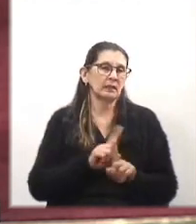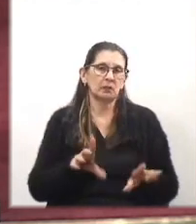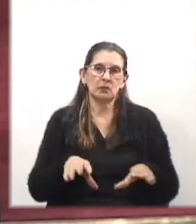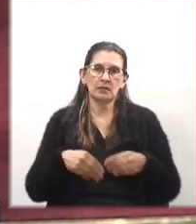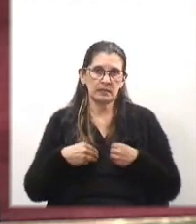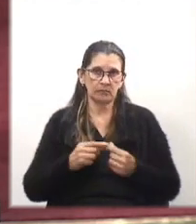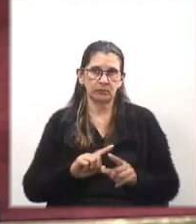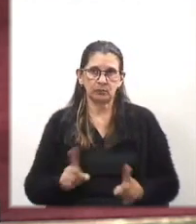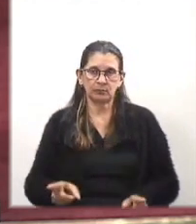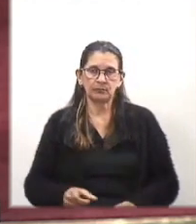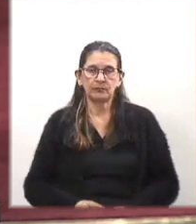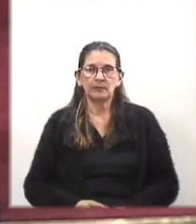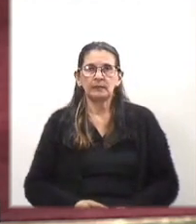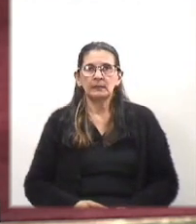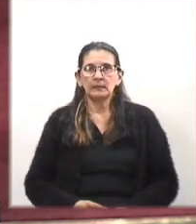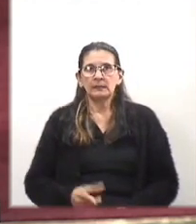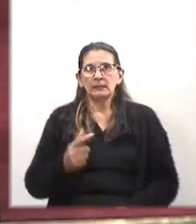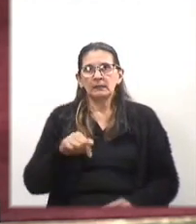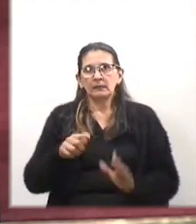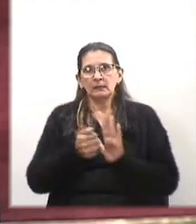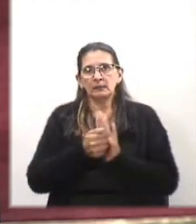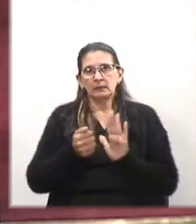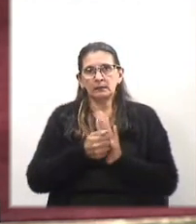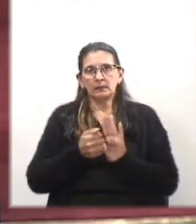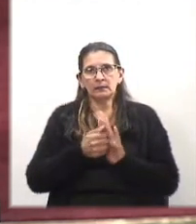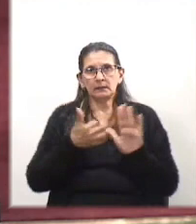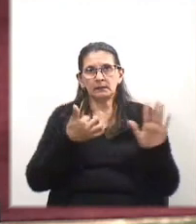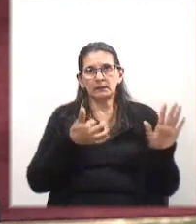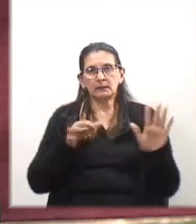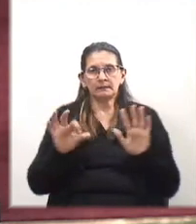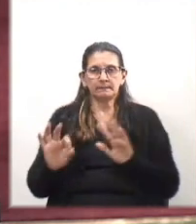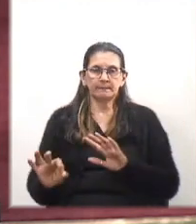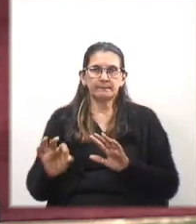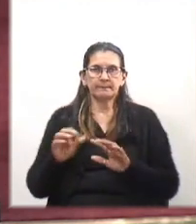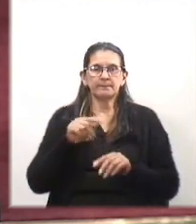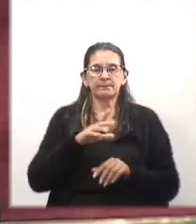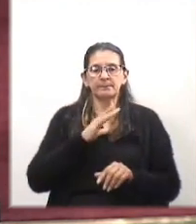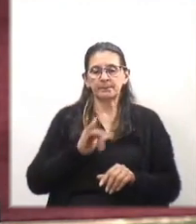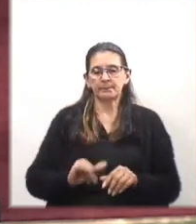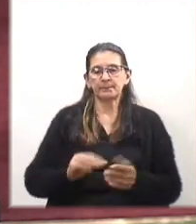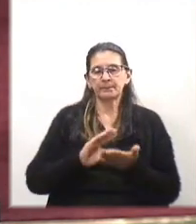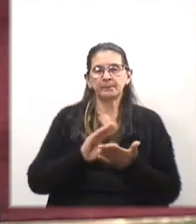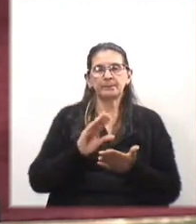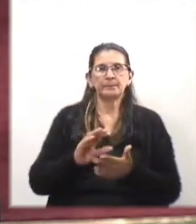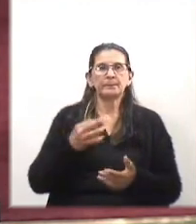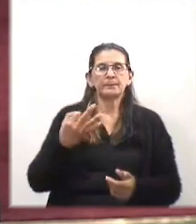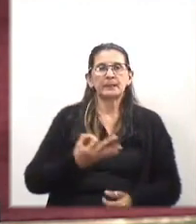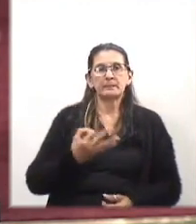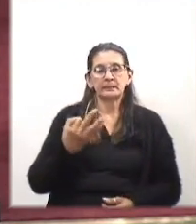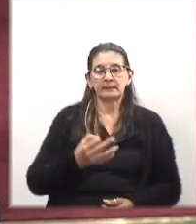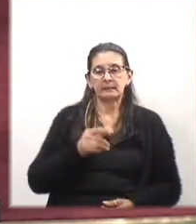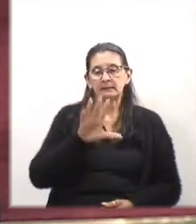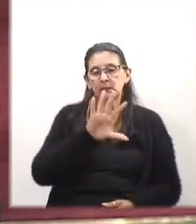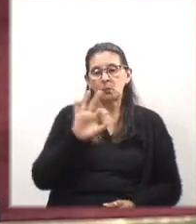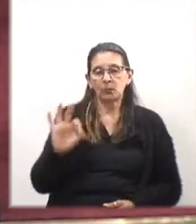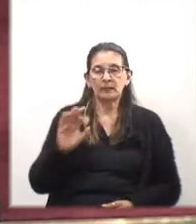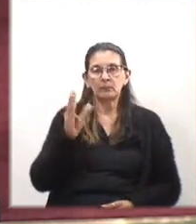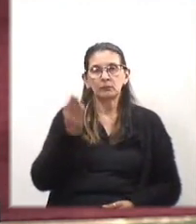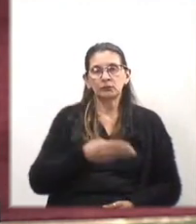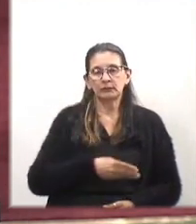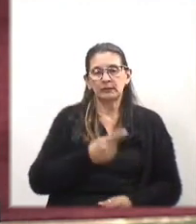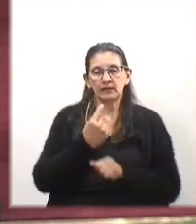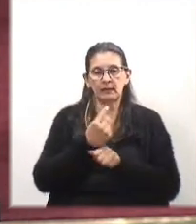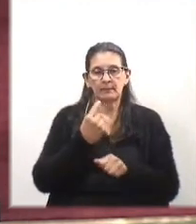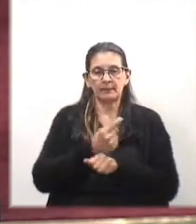contemplada. En el artículo 60 plantea una tasa especial para los nuevos activos, lo que será el 50% de la